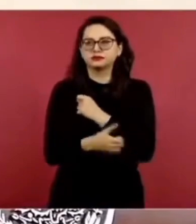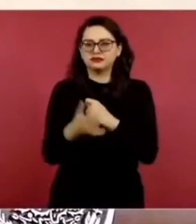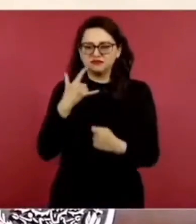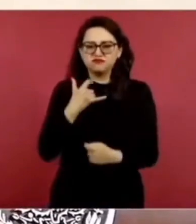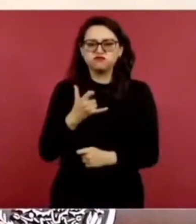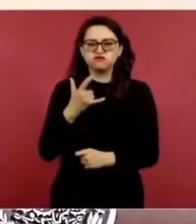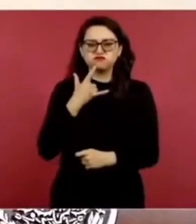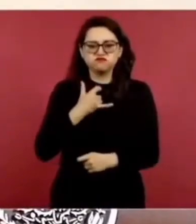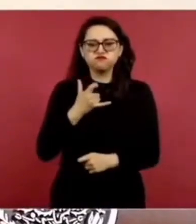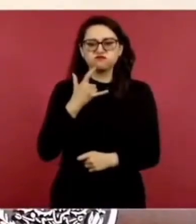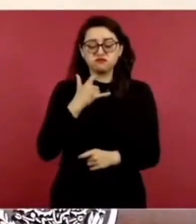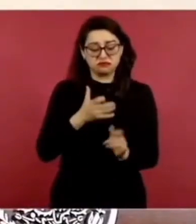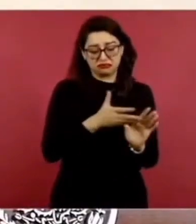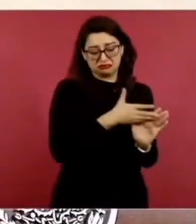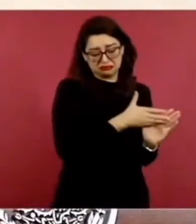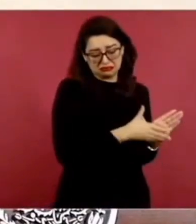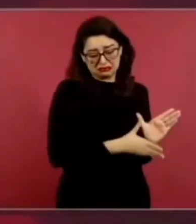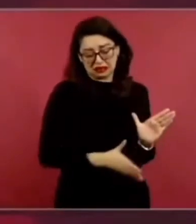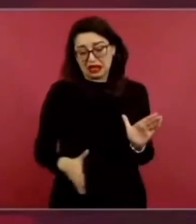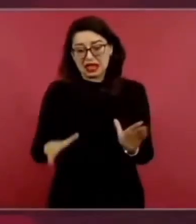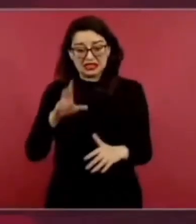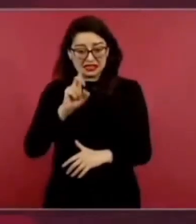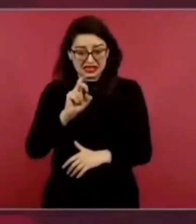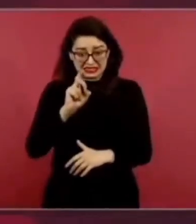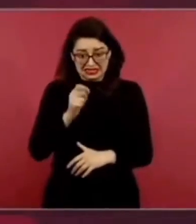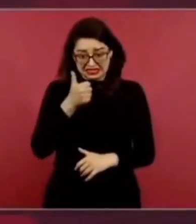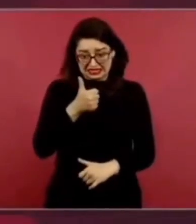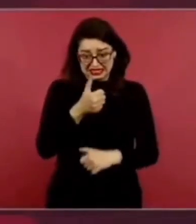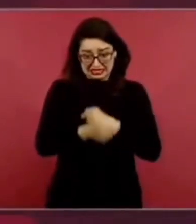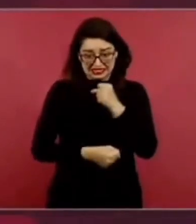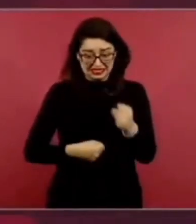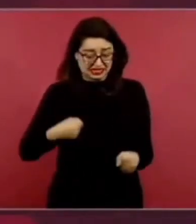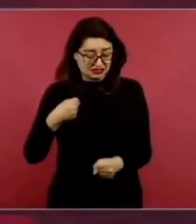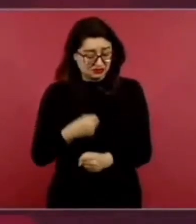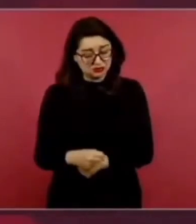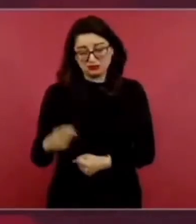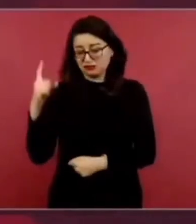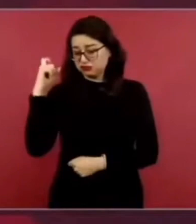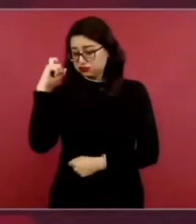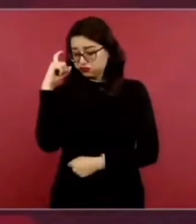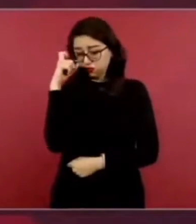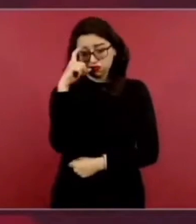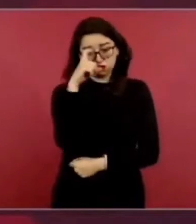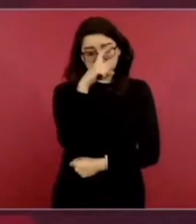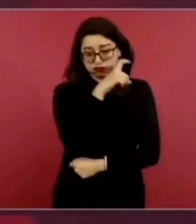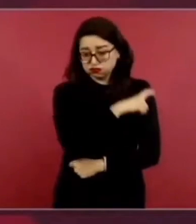noche muy oscura, todo el periodo neoliberal, 36 años,